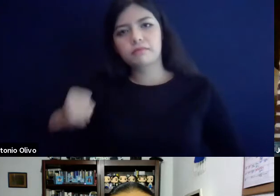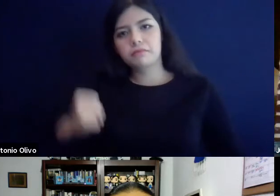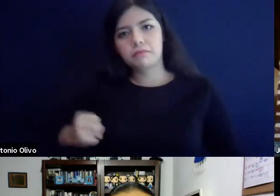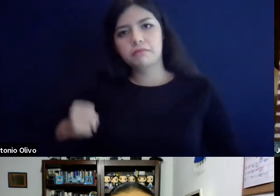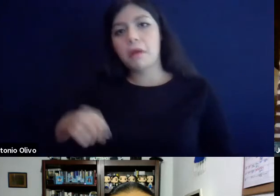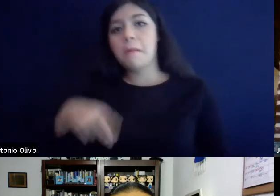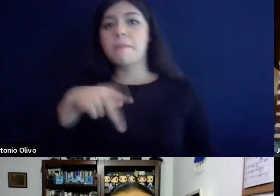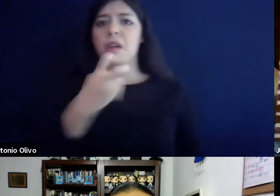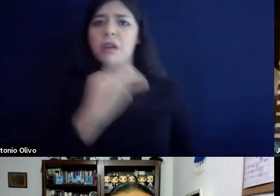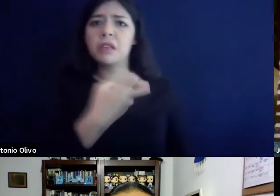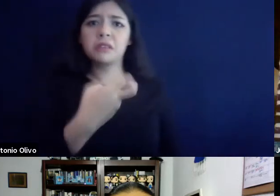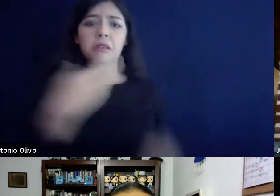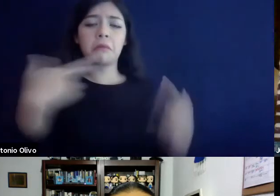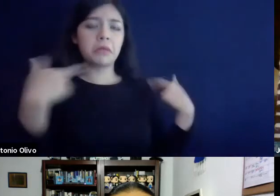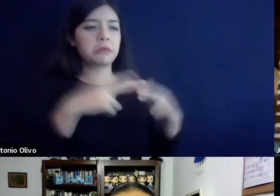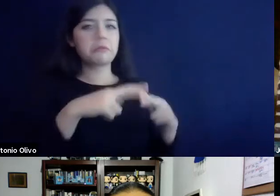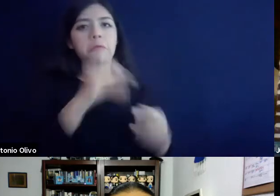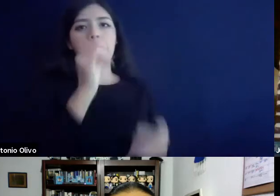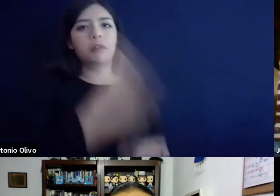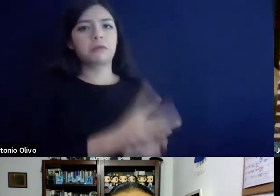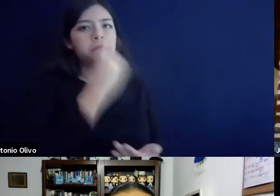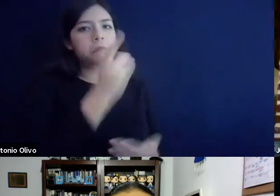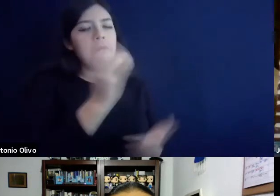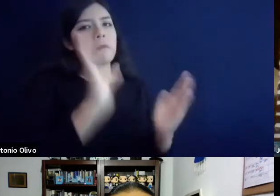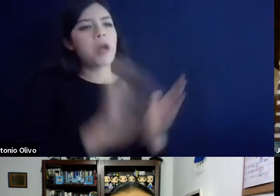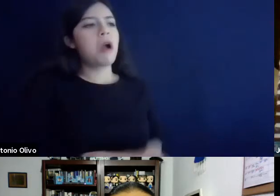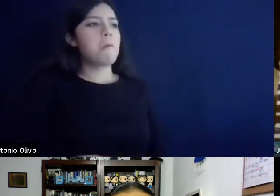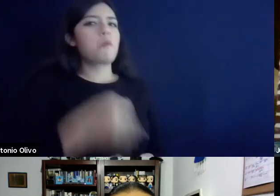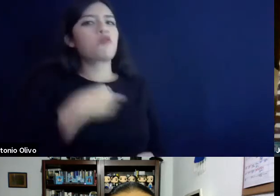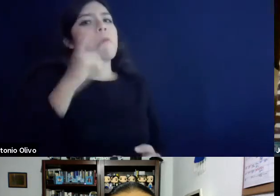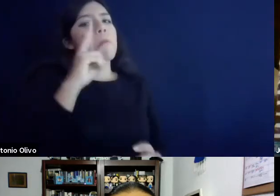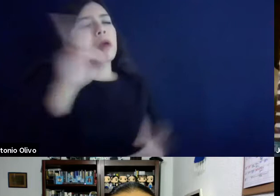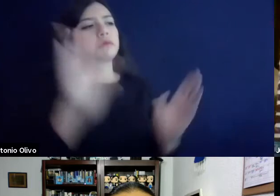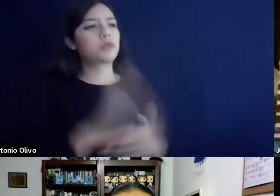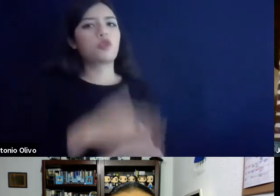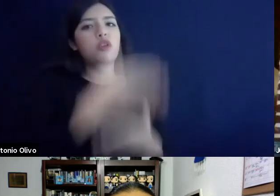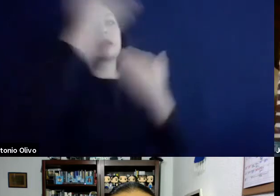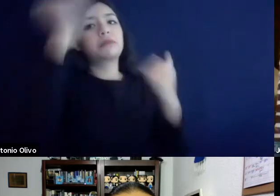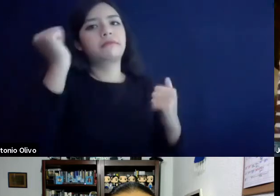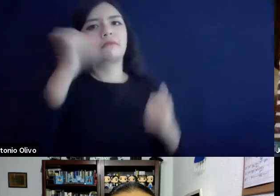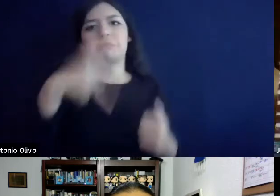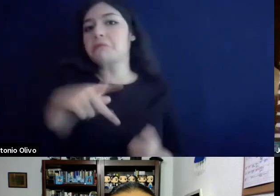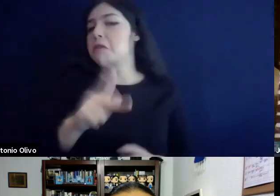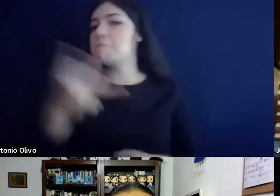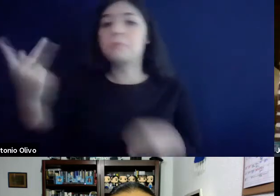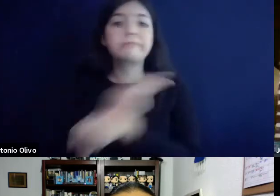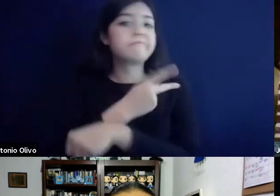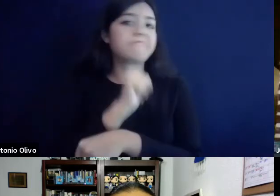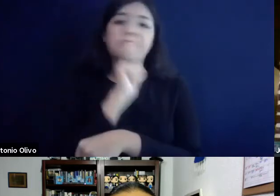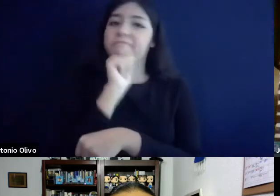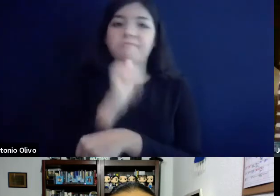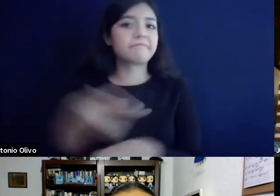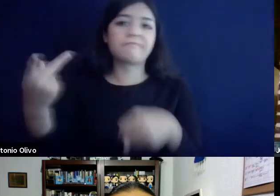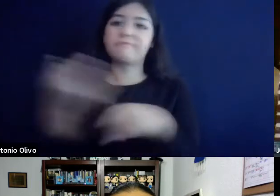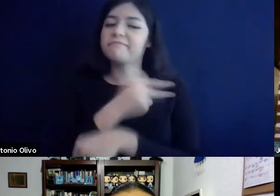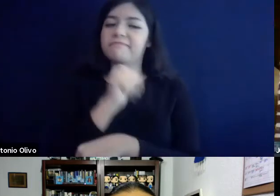decirme que lo vería, pero pues jamás lo vio, ¿verdad? No se hizo nada. Y yo, como